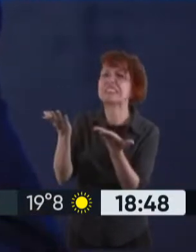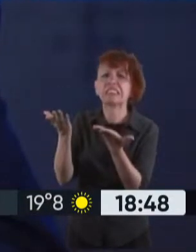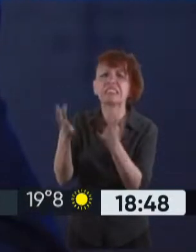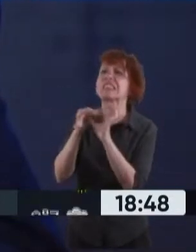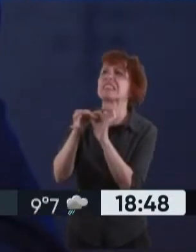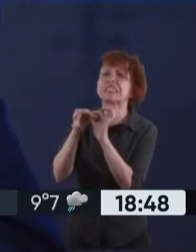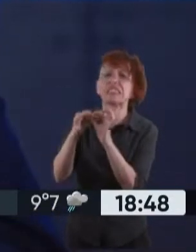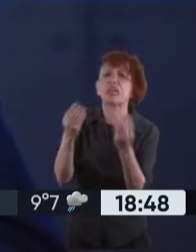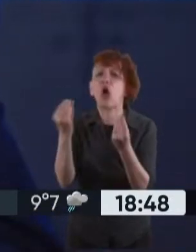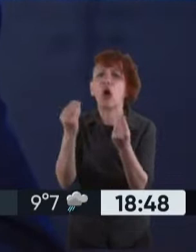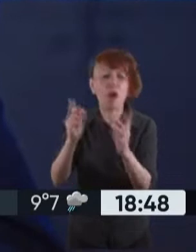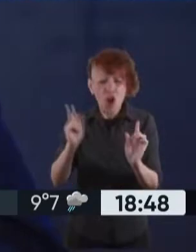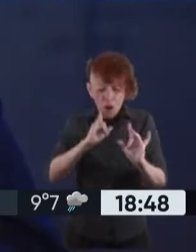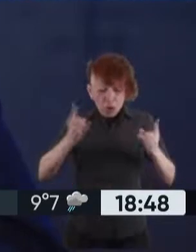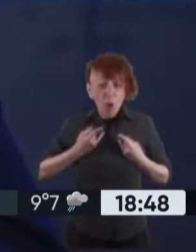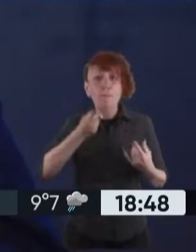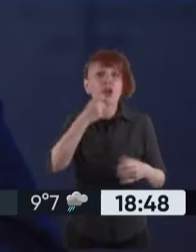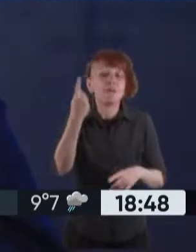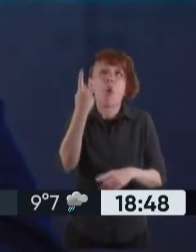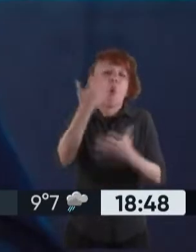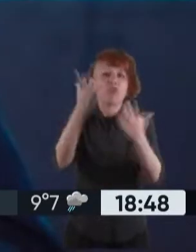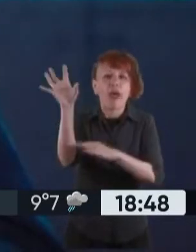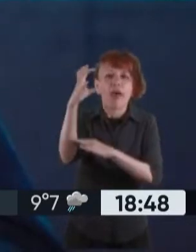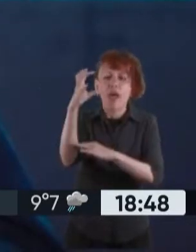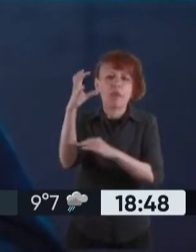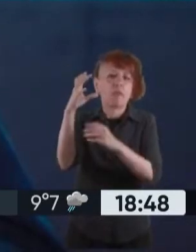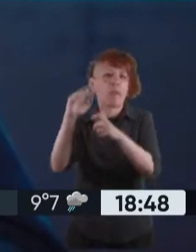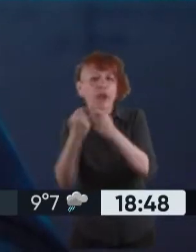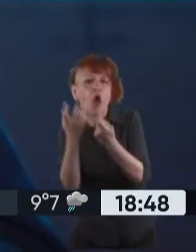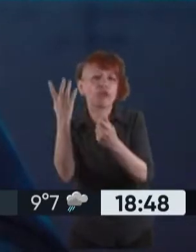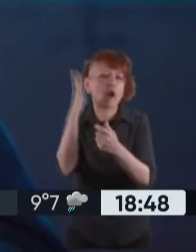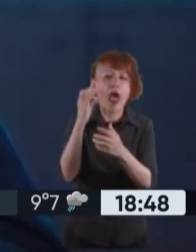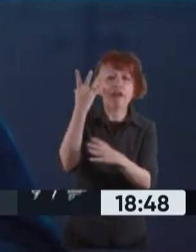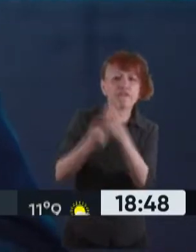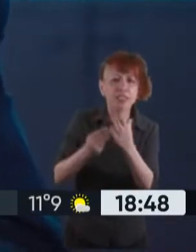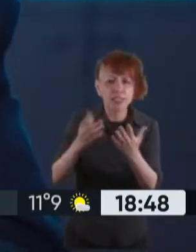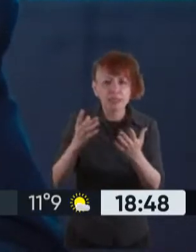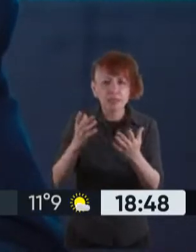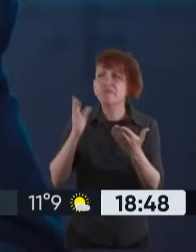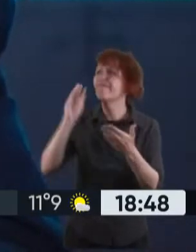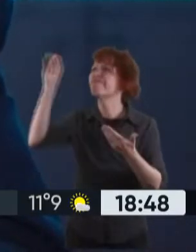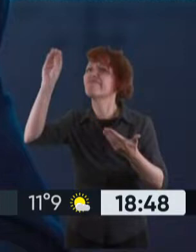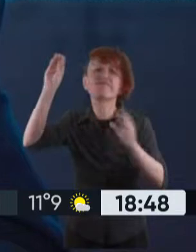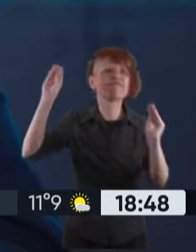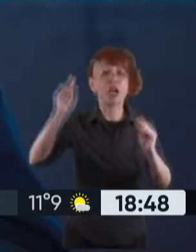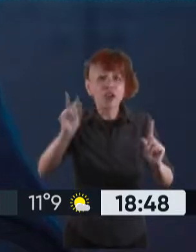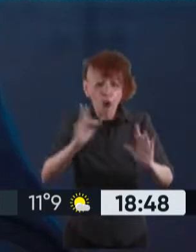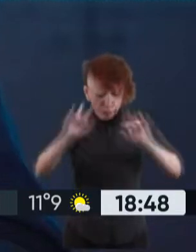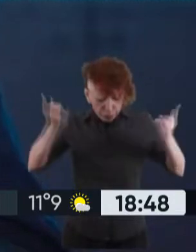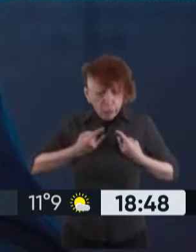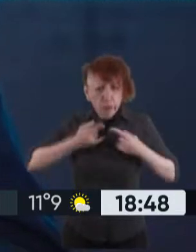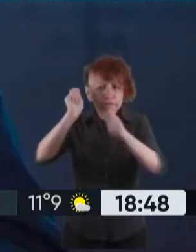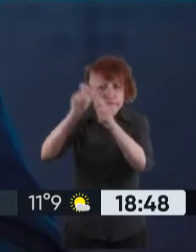radar se descomponga o haya que arreglarlo, depende de nosotros. No depende de que otros nos sigan prestando el